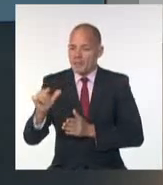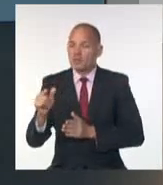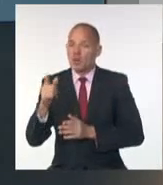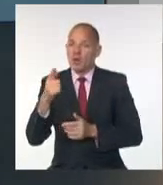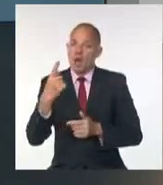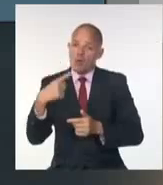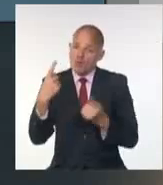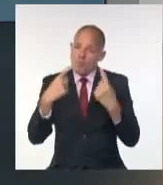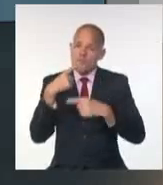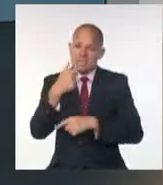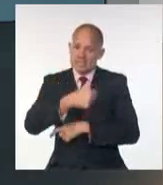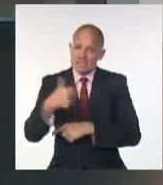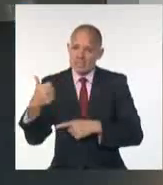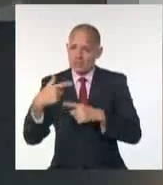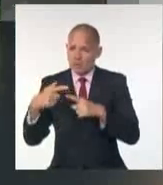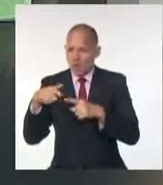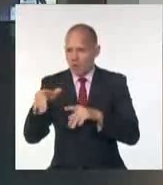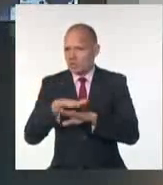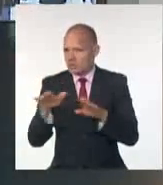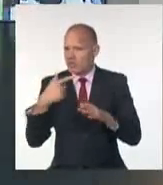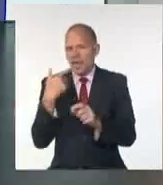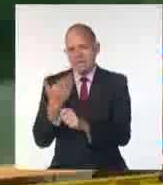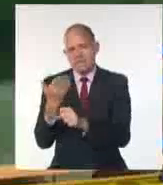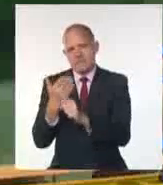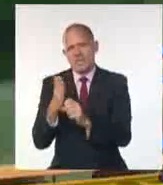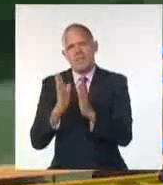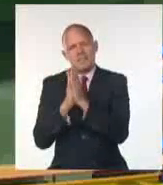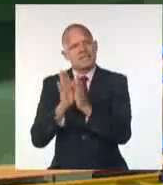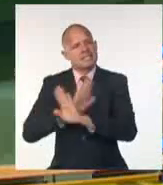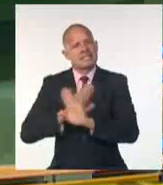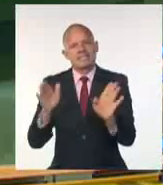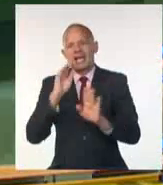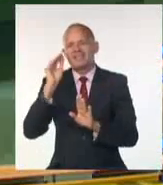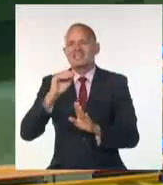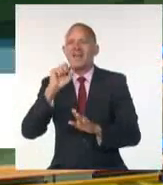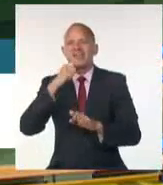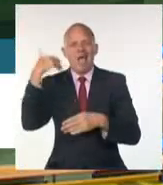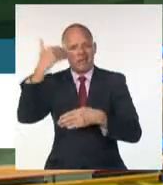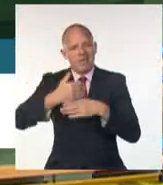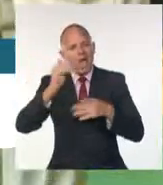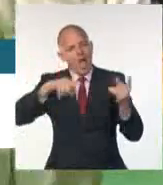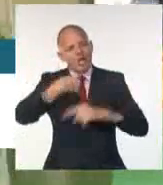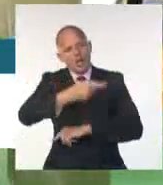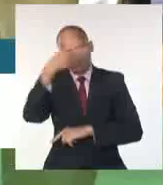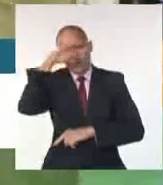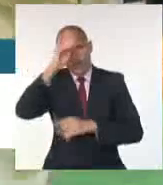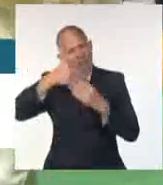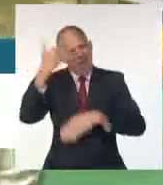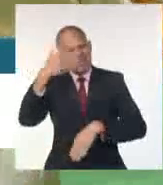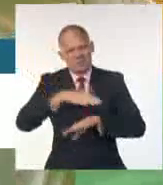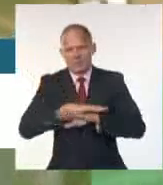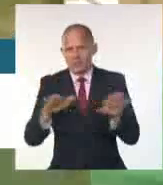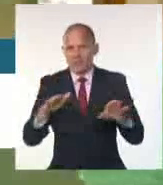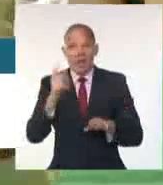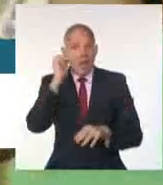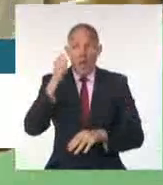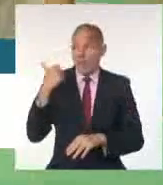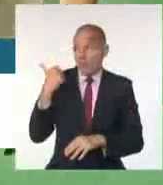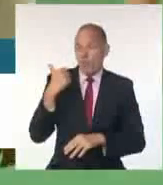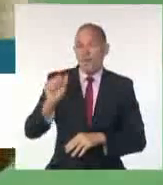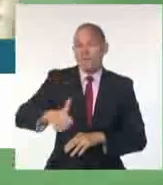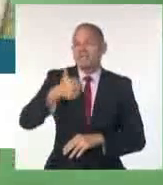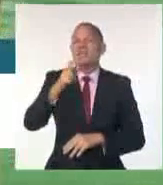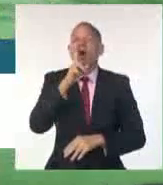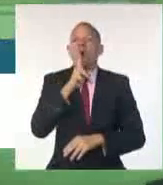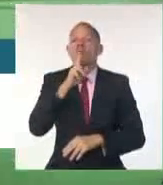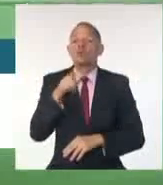hecho llamados al levantamiento del bloqueo a Cuba. La presidenta hondureña, Xiomara Castro, recordó los 30 años de votaciones de ese organismo de la